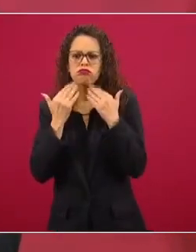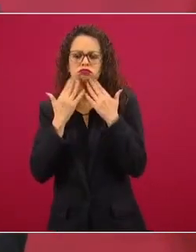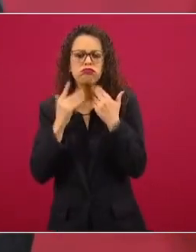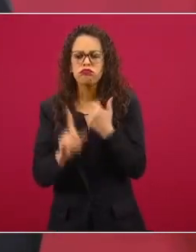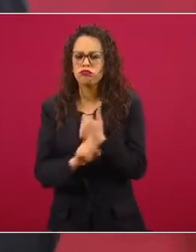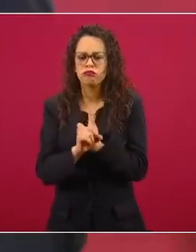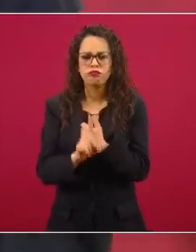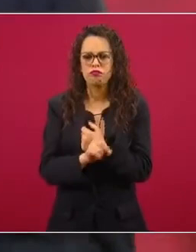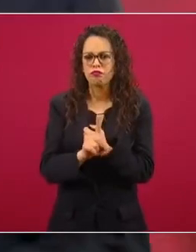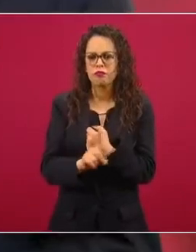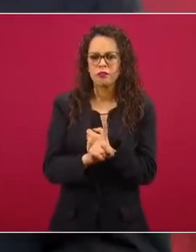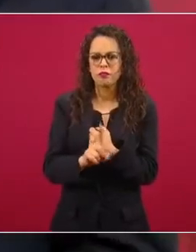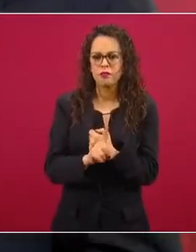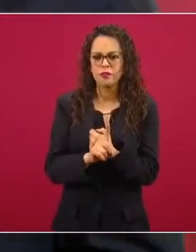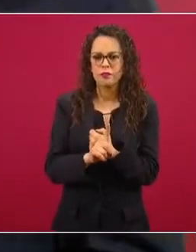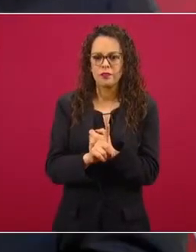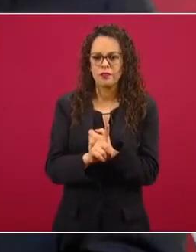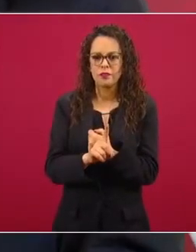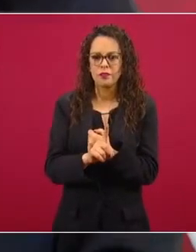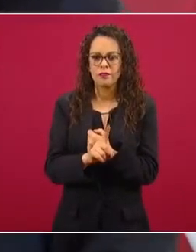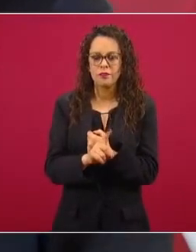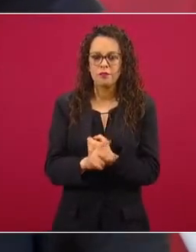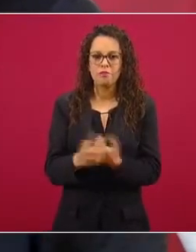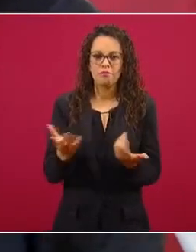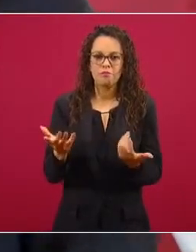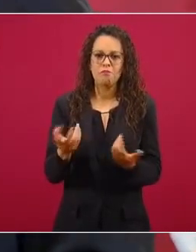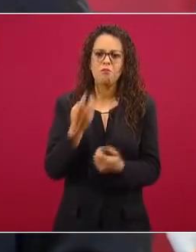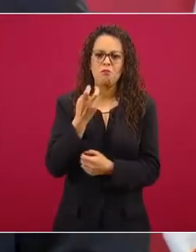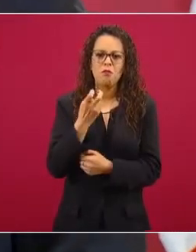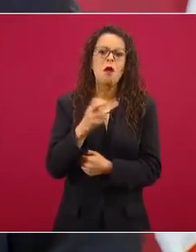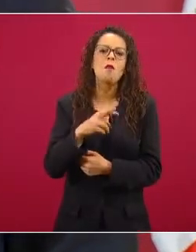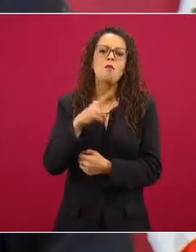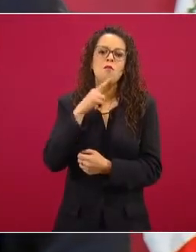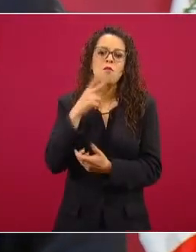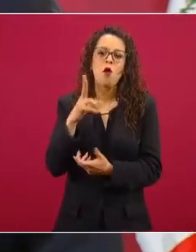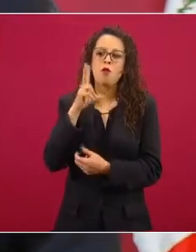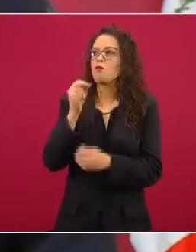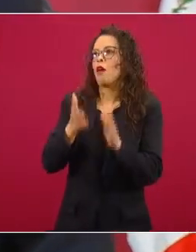pues no viajaban para Estados Unidos, ¿no?